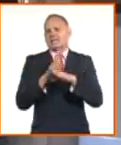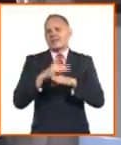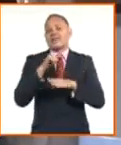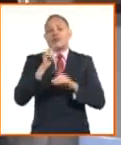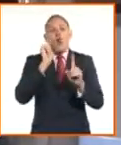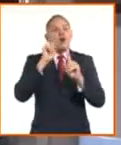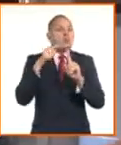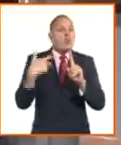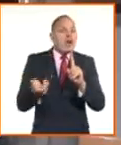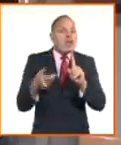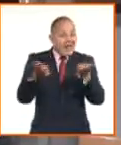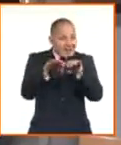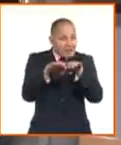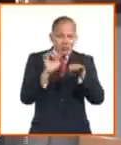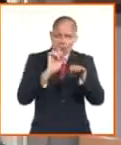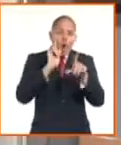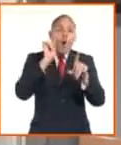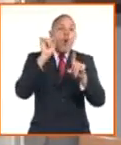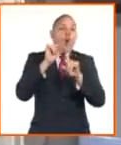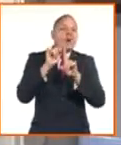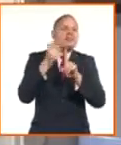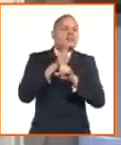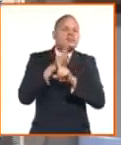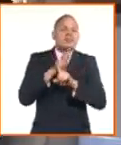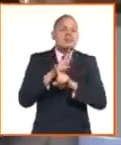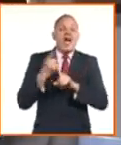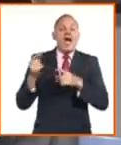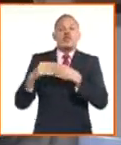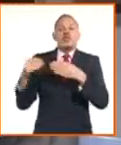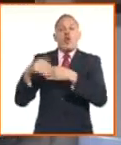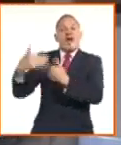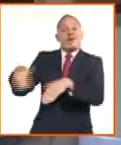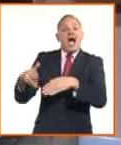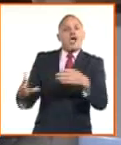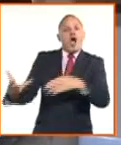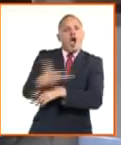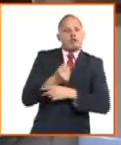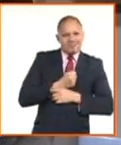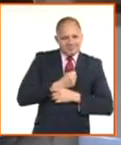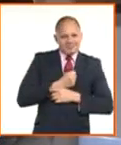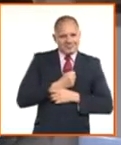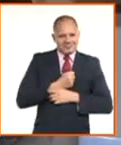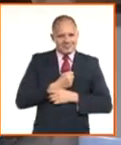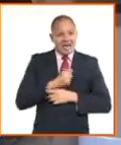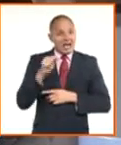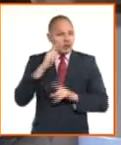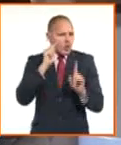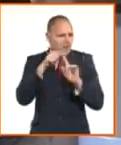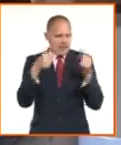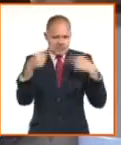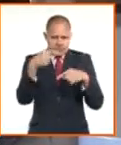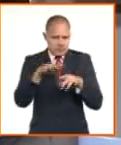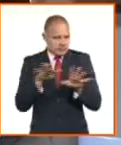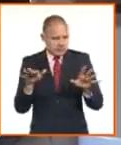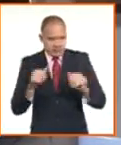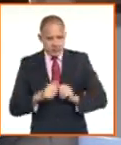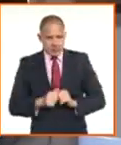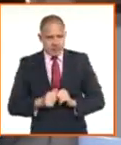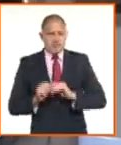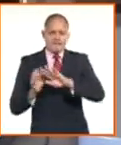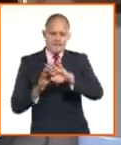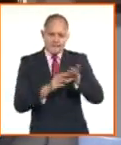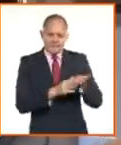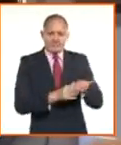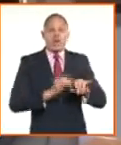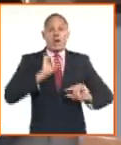manejando esa. Ahora, aún en ese escenario, es bueno aclarar que cuando tengamos un tipo de cambio de equilibrio del